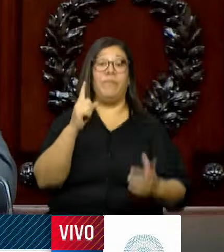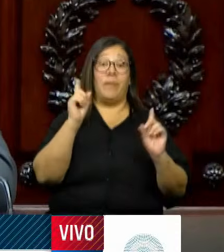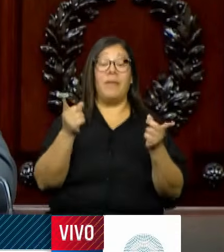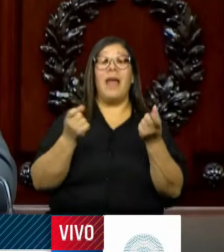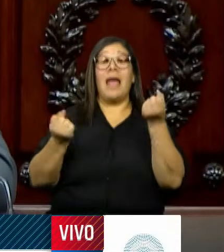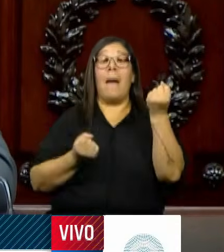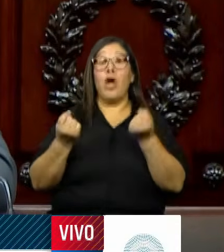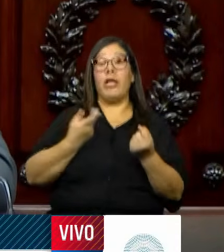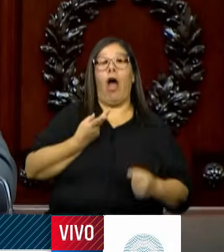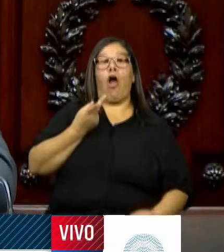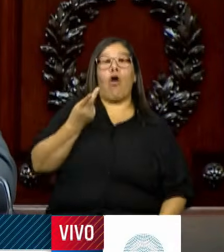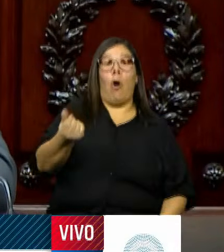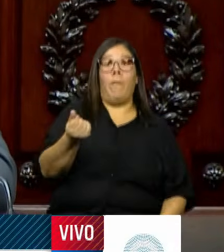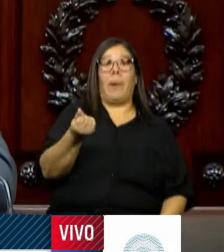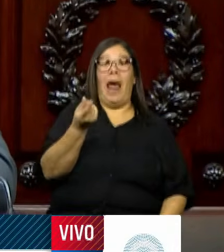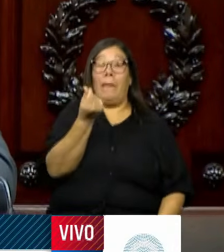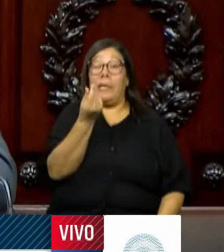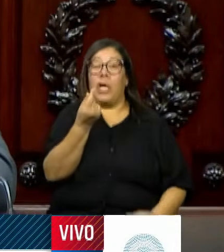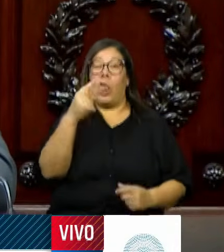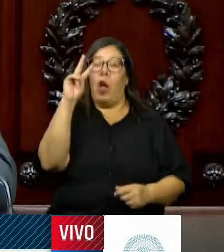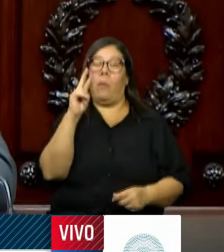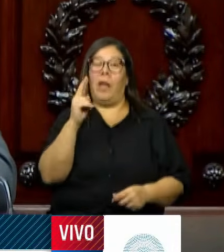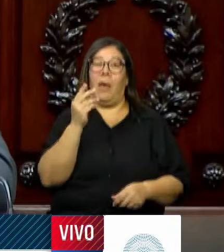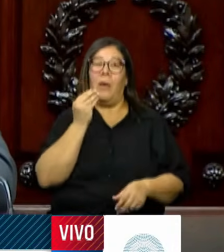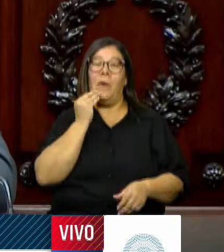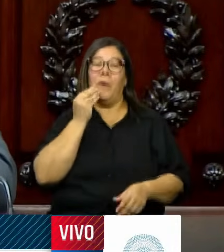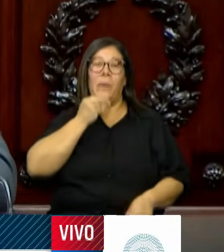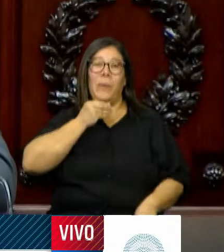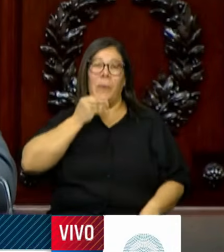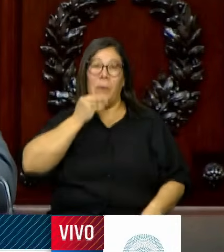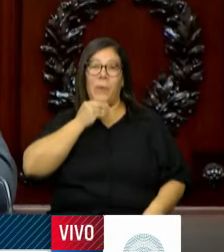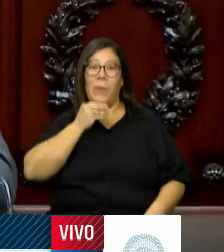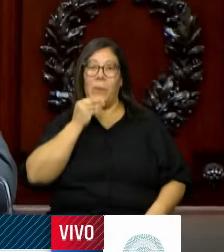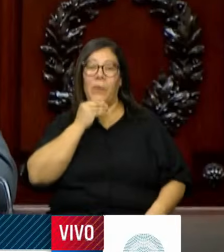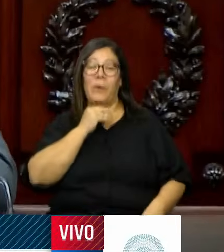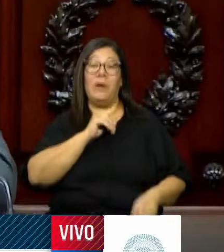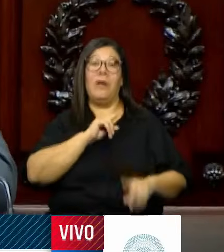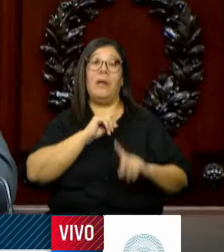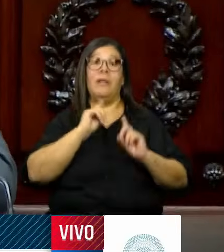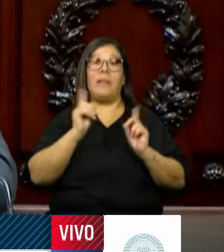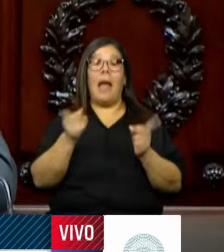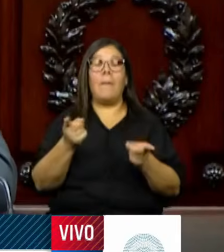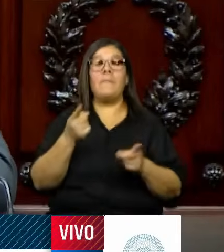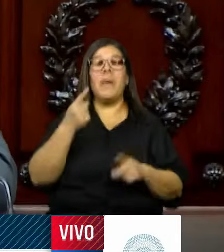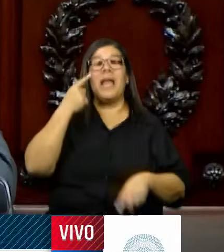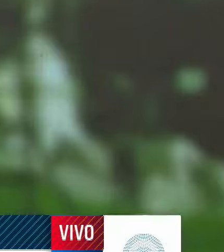con sobreprecios ni se sponsorean eventos de intendentes amigos.